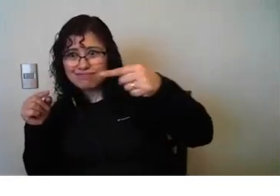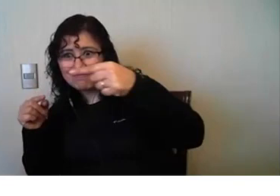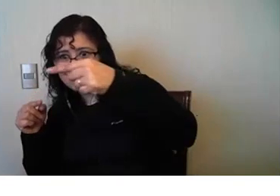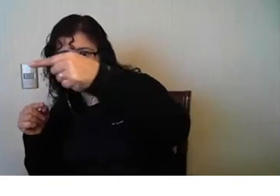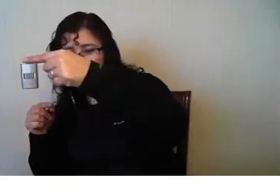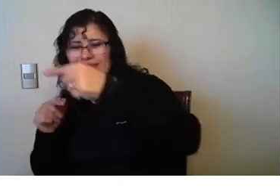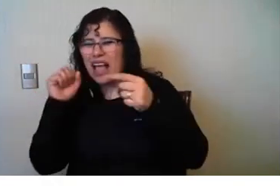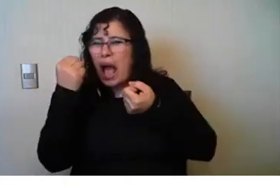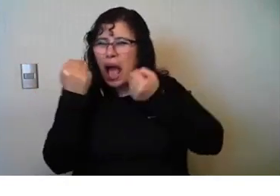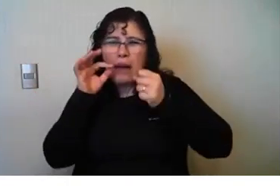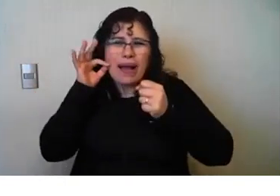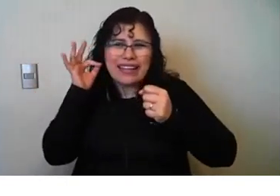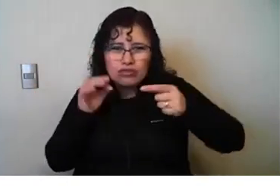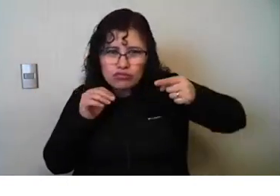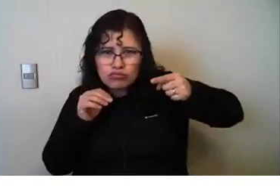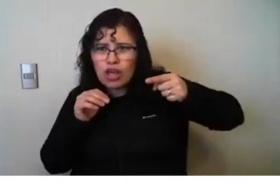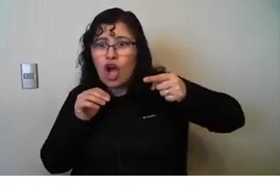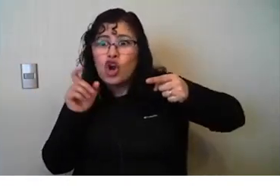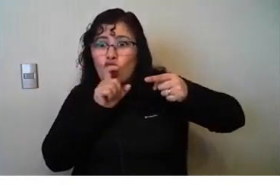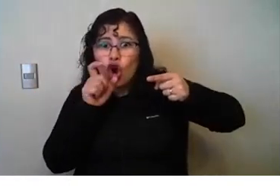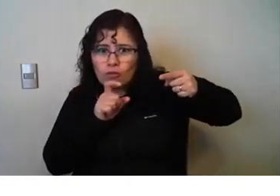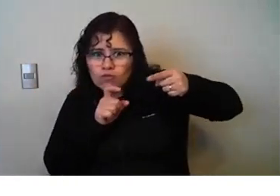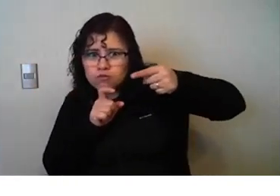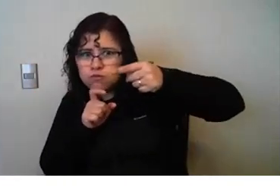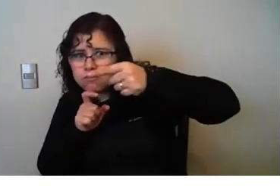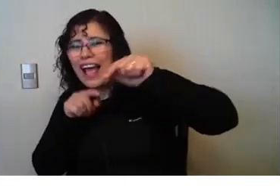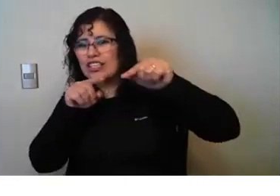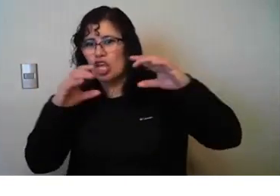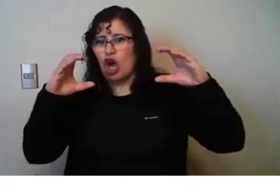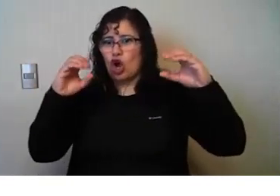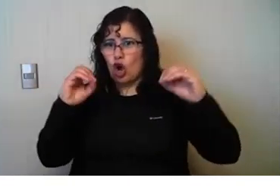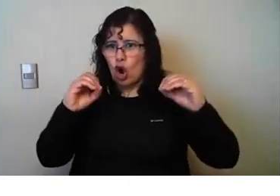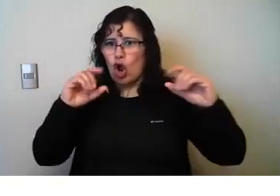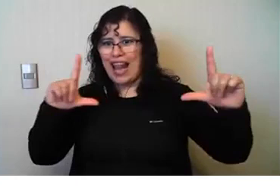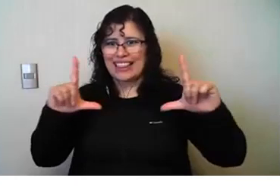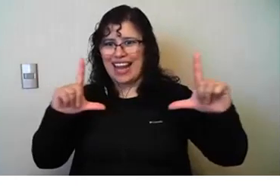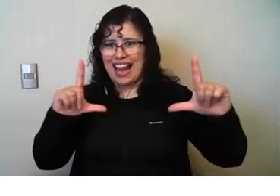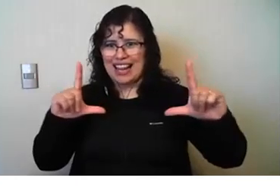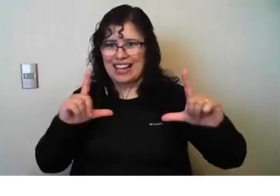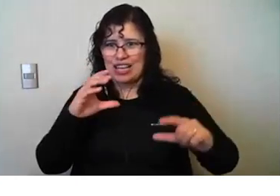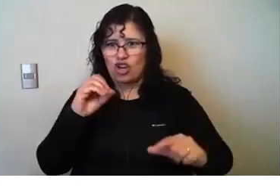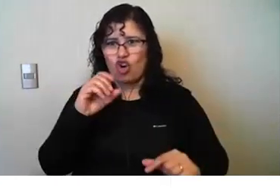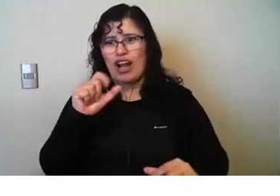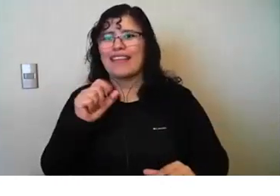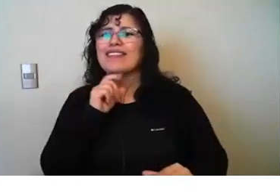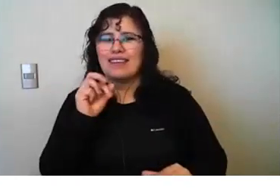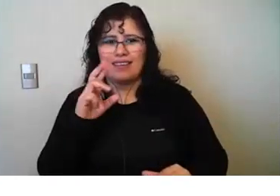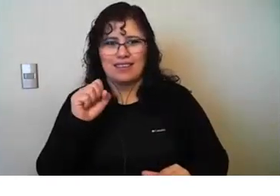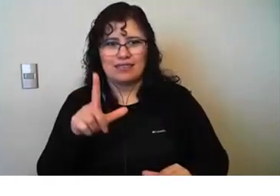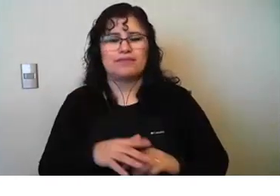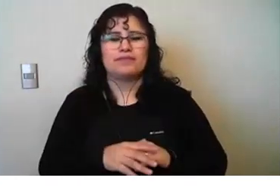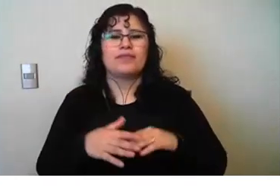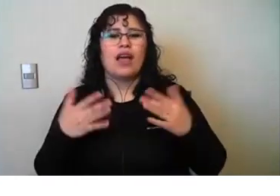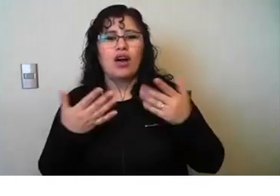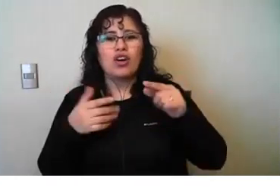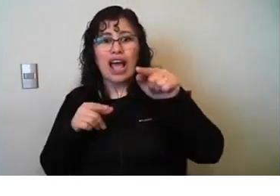Si hablamos del nivel superior, estamos en la arteria vertebral, como en este caso la arteria espinal de la arteria